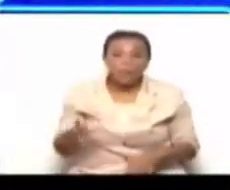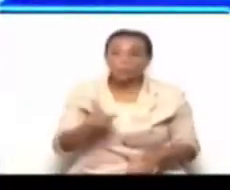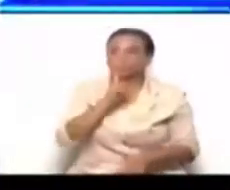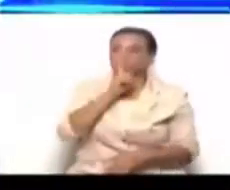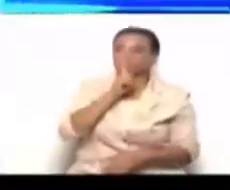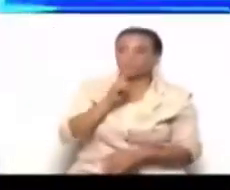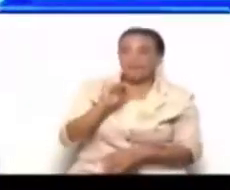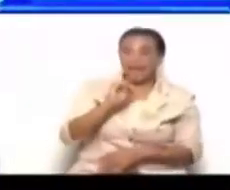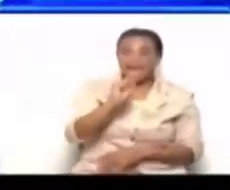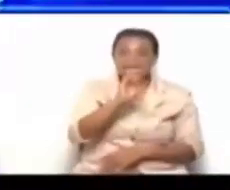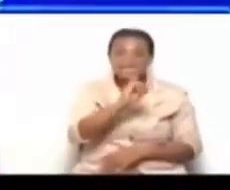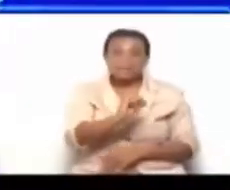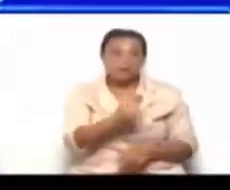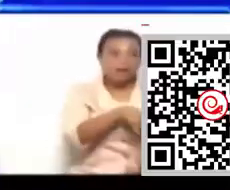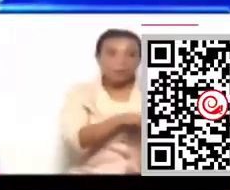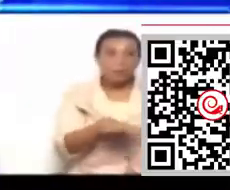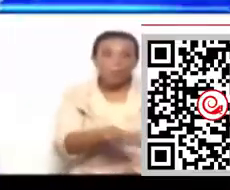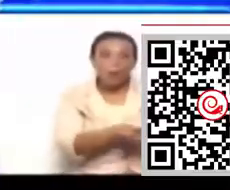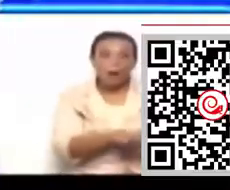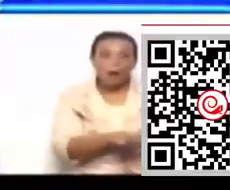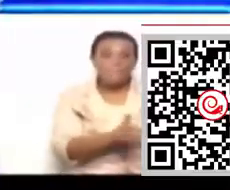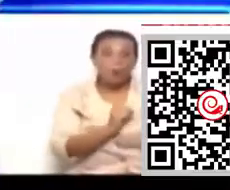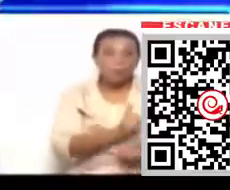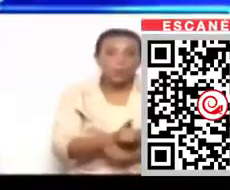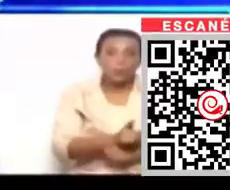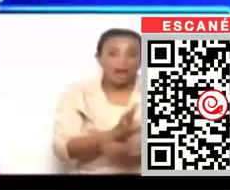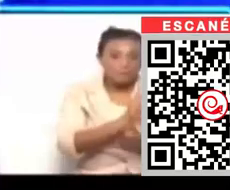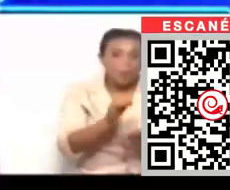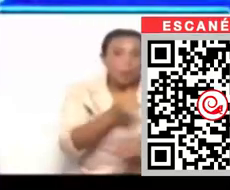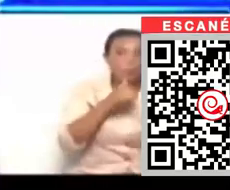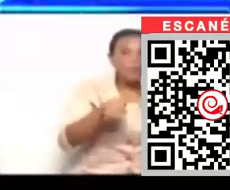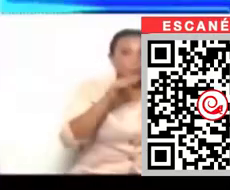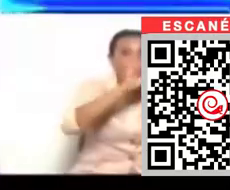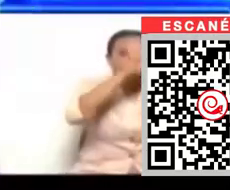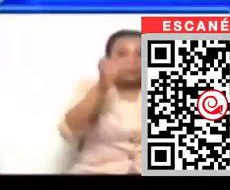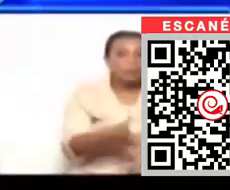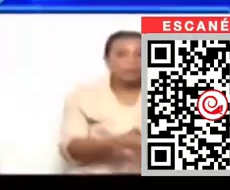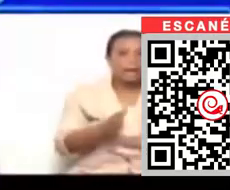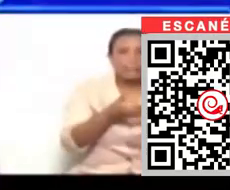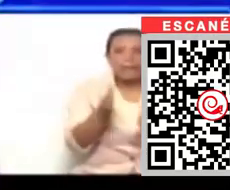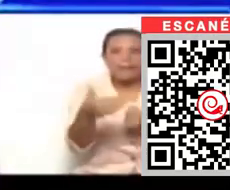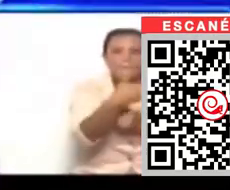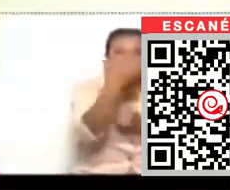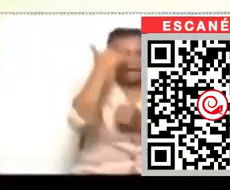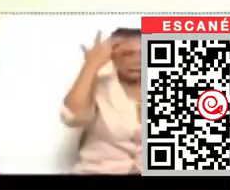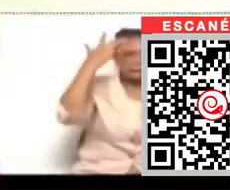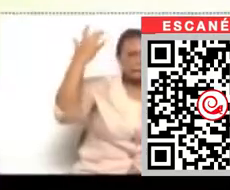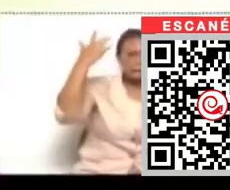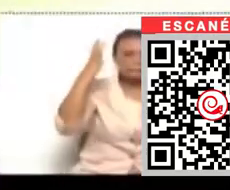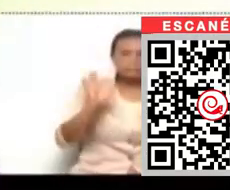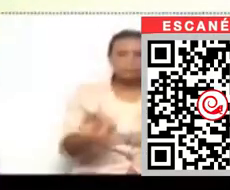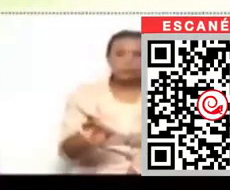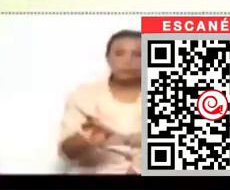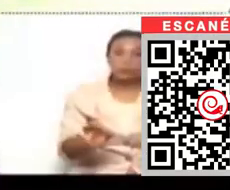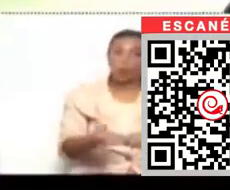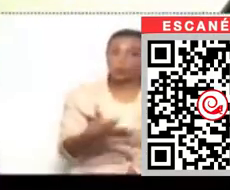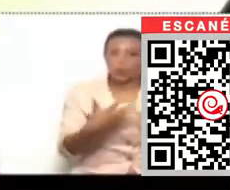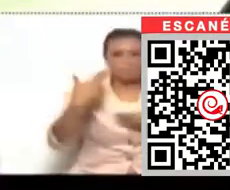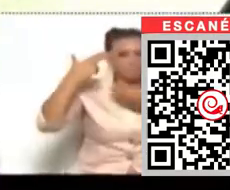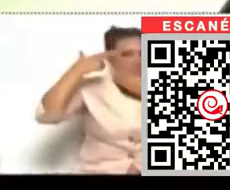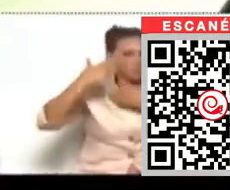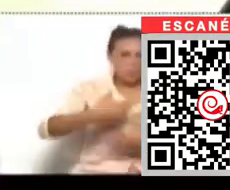que era ISIS, era para imponer una matriz de opinión mundial. Totalmente. Y al final son unos